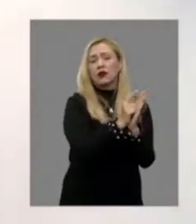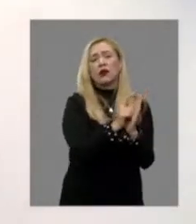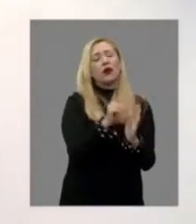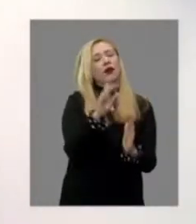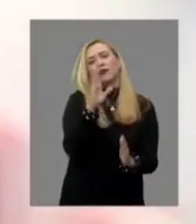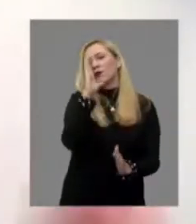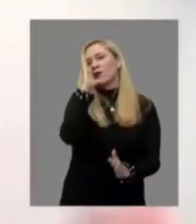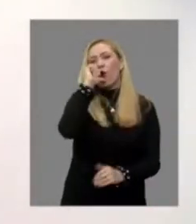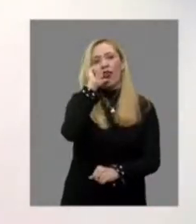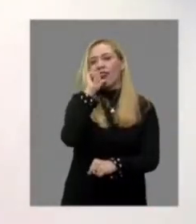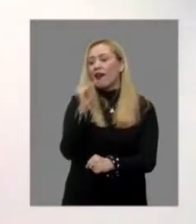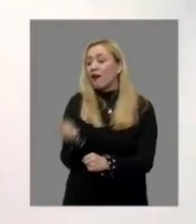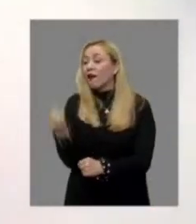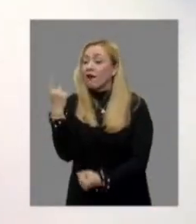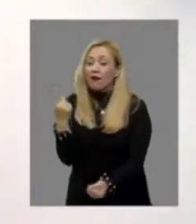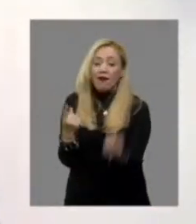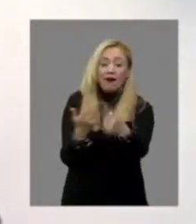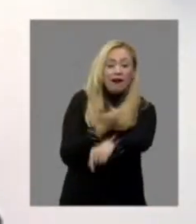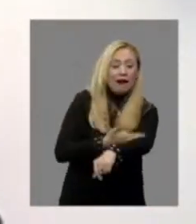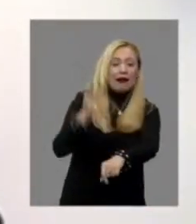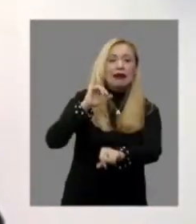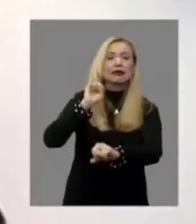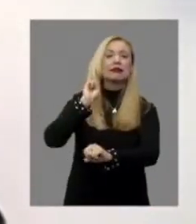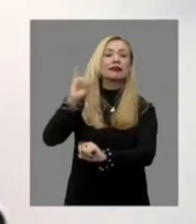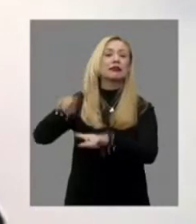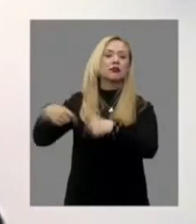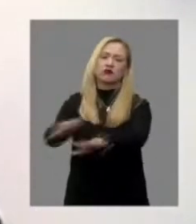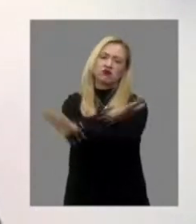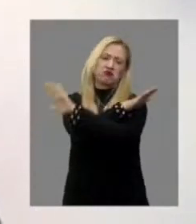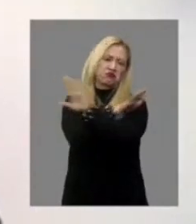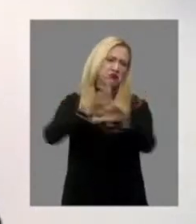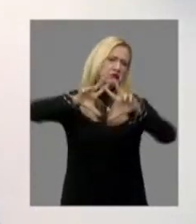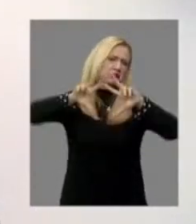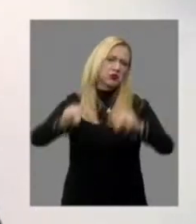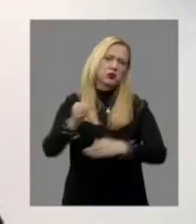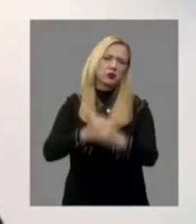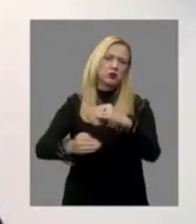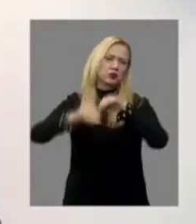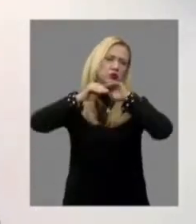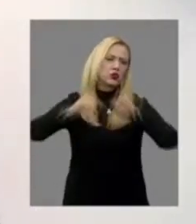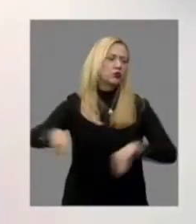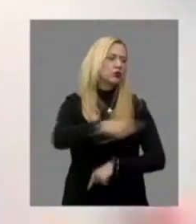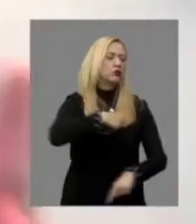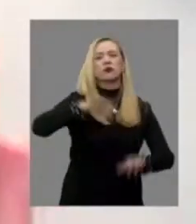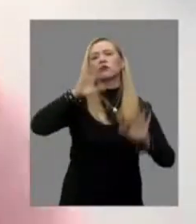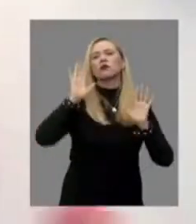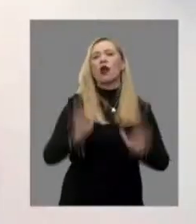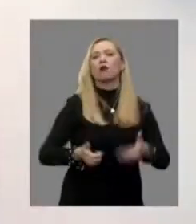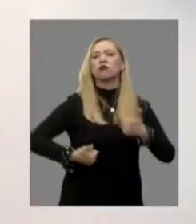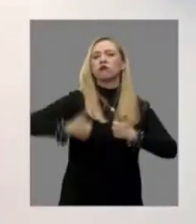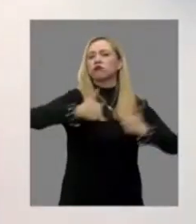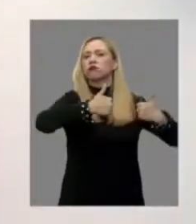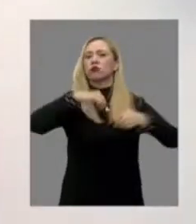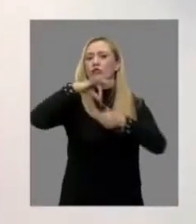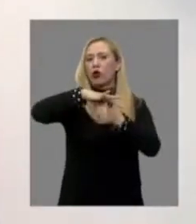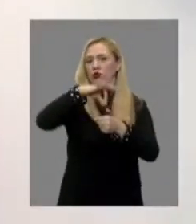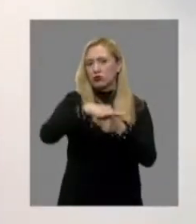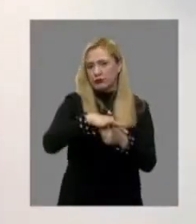en esta legislación local que fue sometida a nuestra consideración. Un reto. El segundo